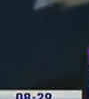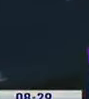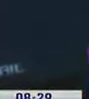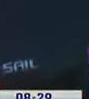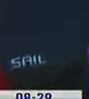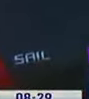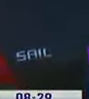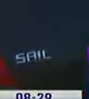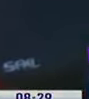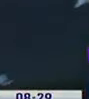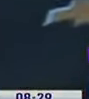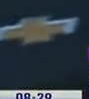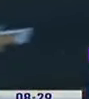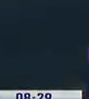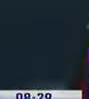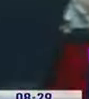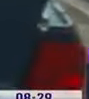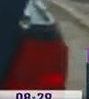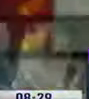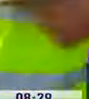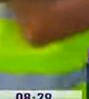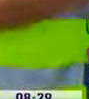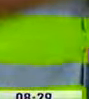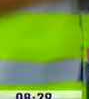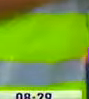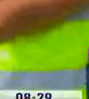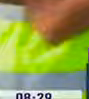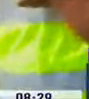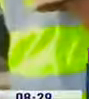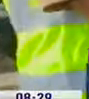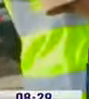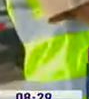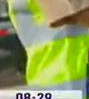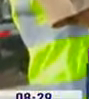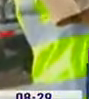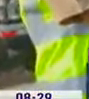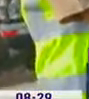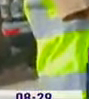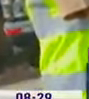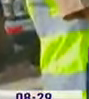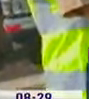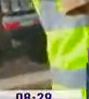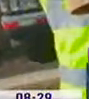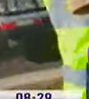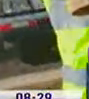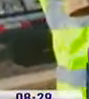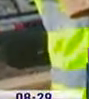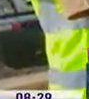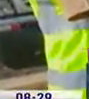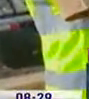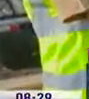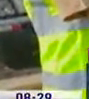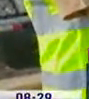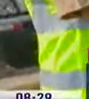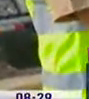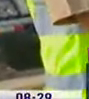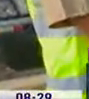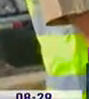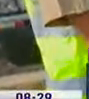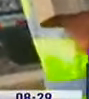¿Papeles? ¿Qué papeles, muchachos? ¿Tienes la matrícula y licencia, lo que tengo? ¿Cacho de cancha? ¿Estacionado? No, ya me voy. Sí, también. Se va la pijota, pero. ¿En